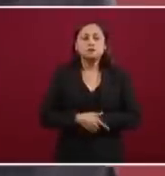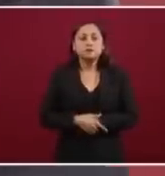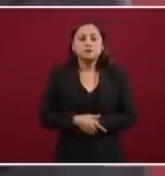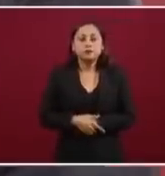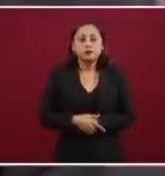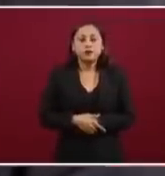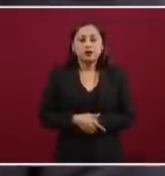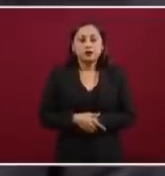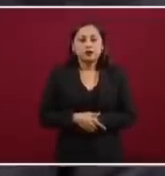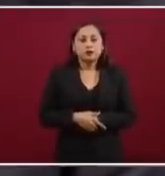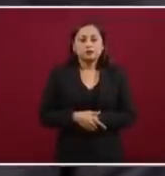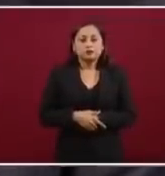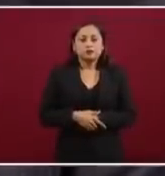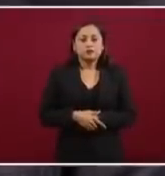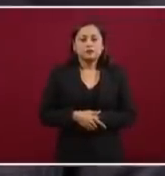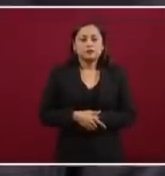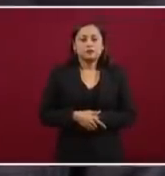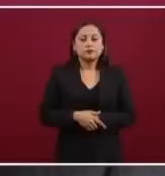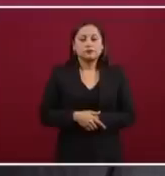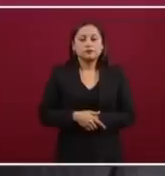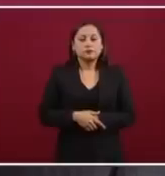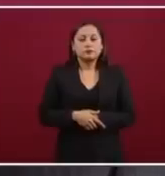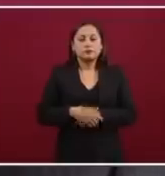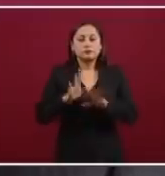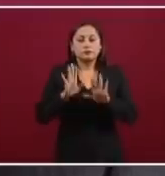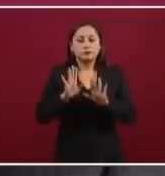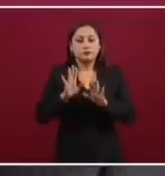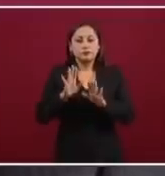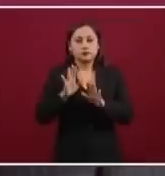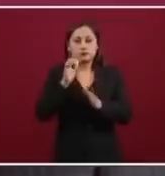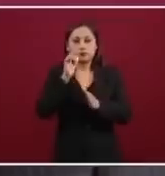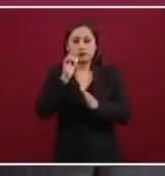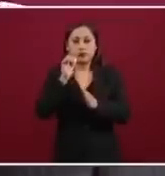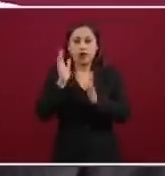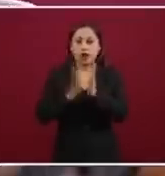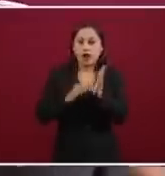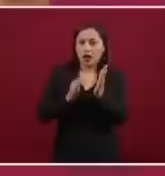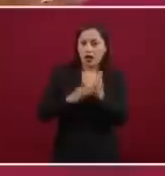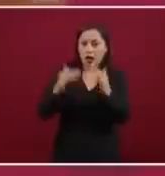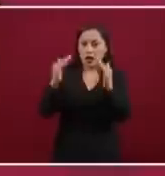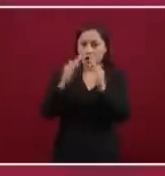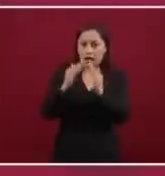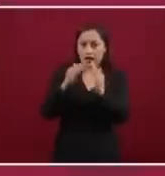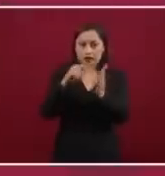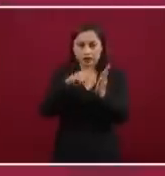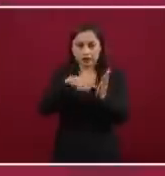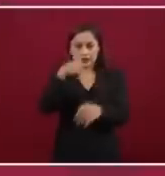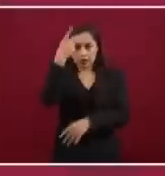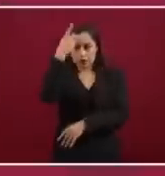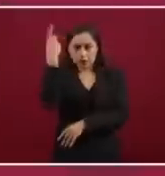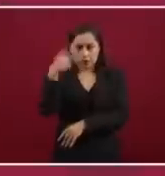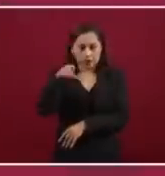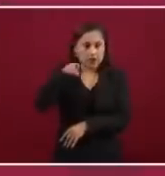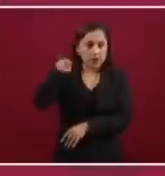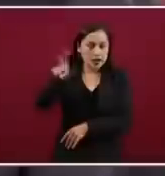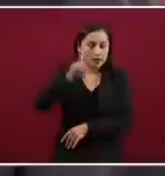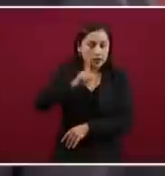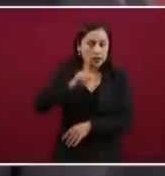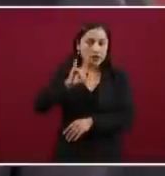No sé si la escritura estaba a nombre de ella, eso es otro asunto, pero de que estuve, sí